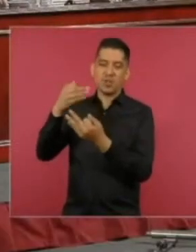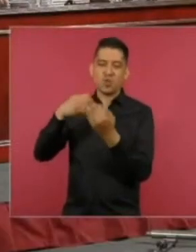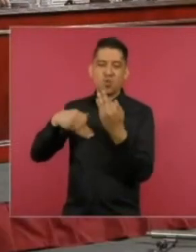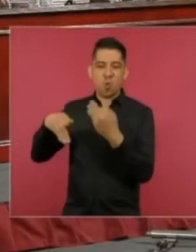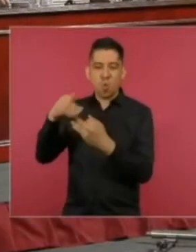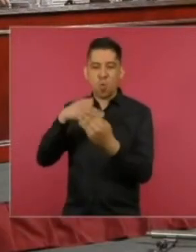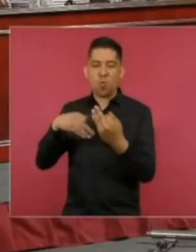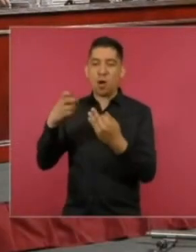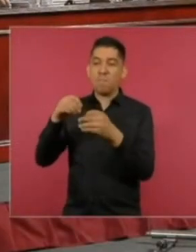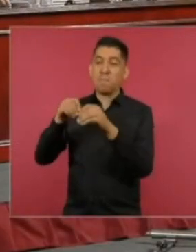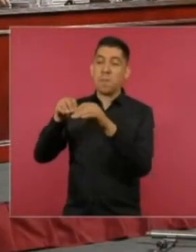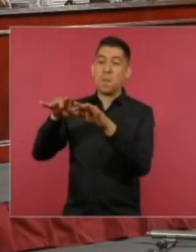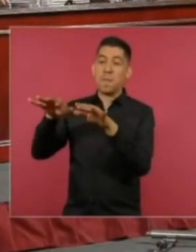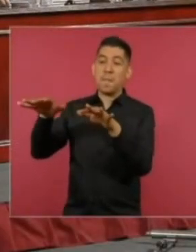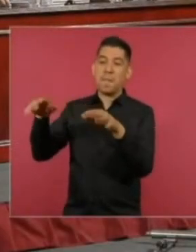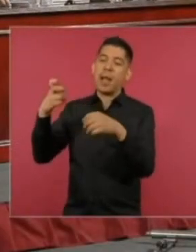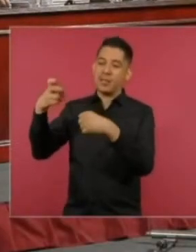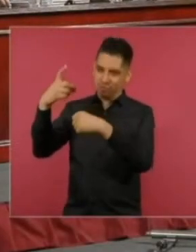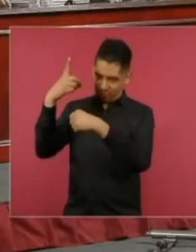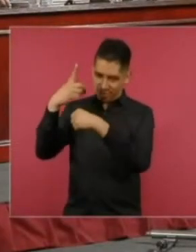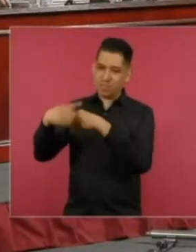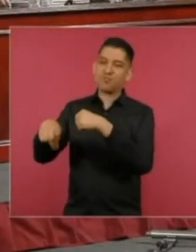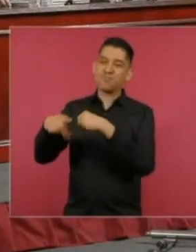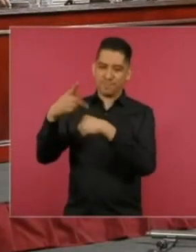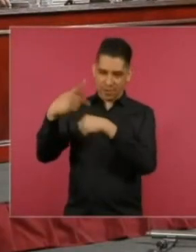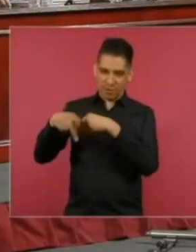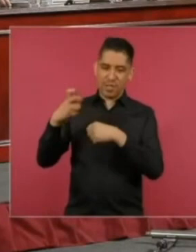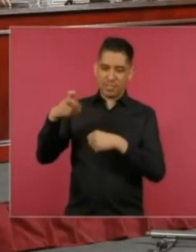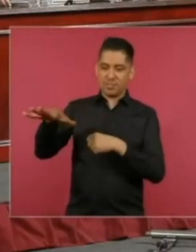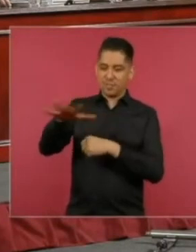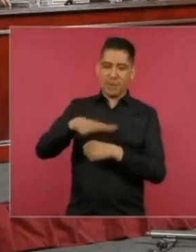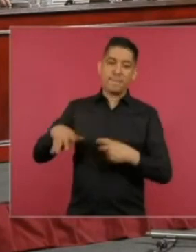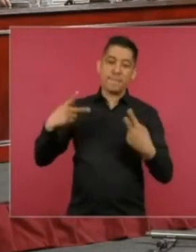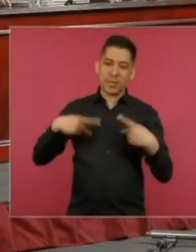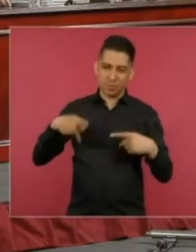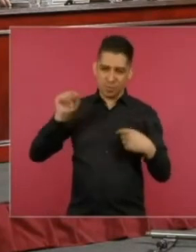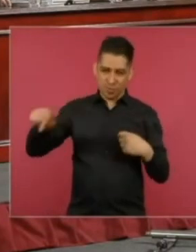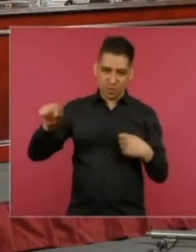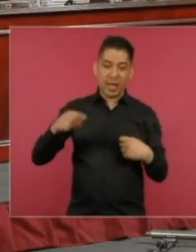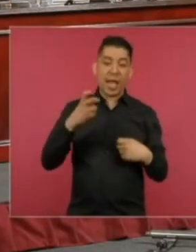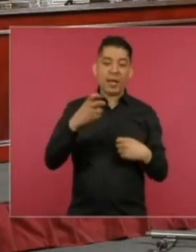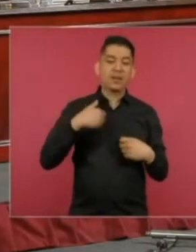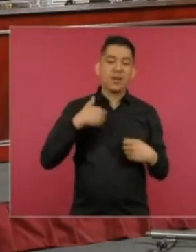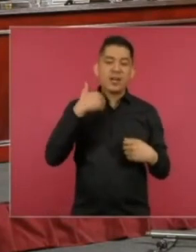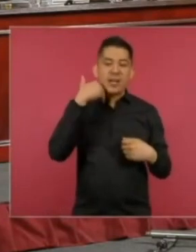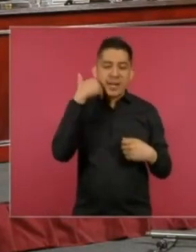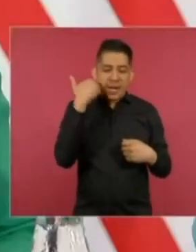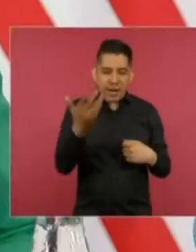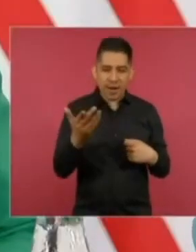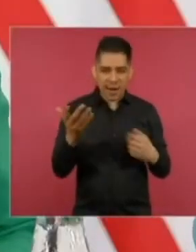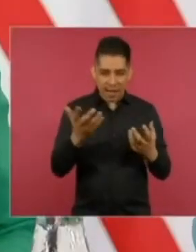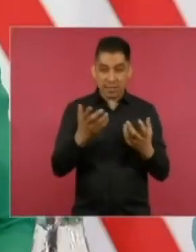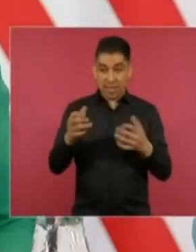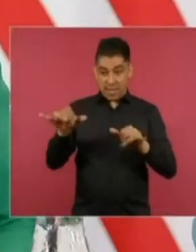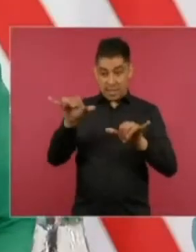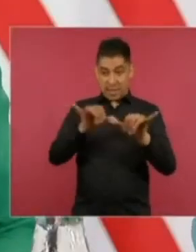población. Entonces, quiero insistirlo en eso porque no hay un laboratorio en México que